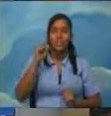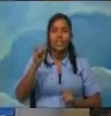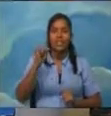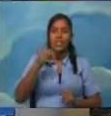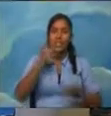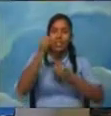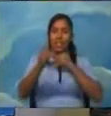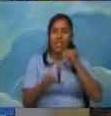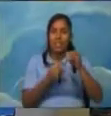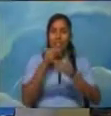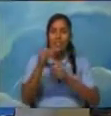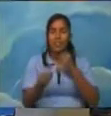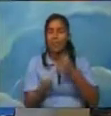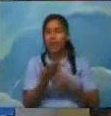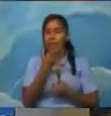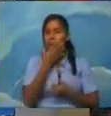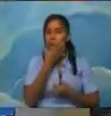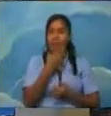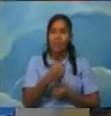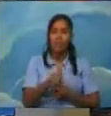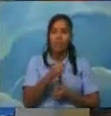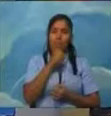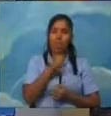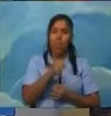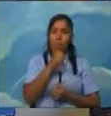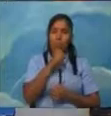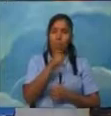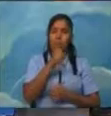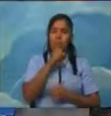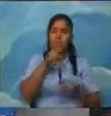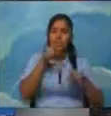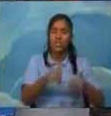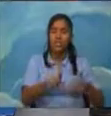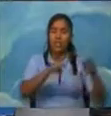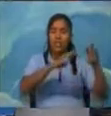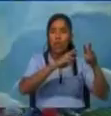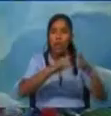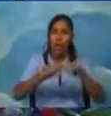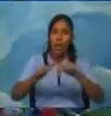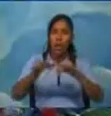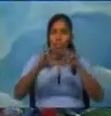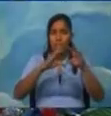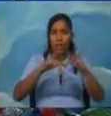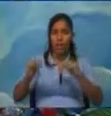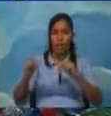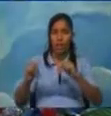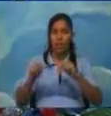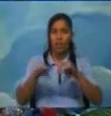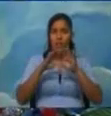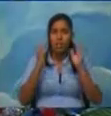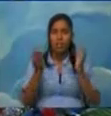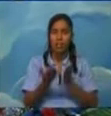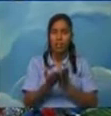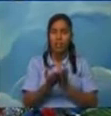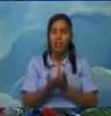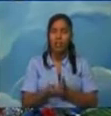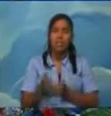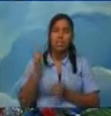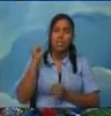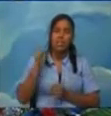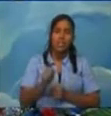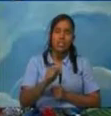hayáis envejecido en la tierra. Y hayáis envejecido en la tierra. Si